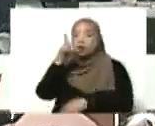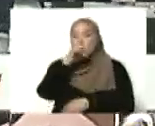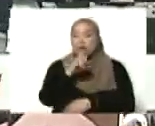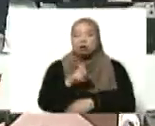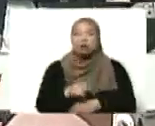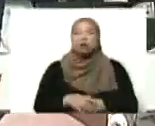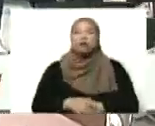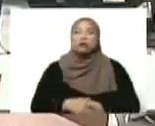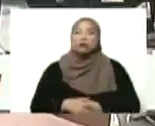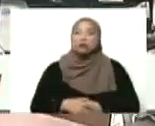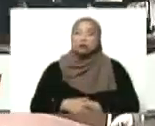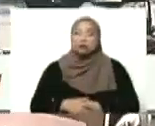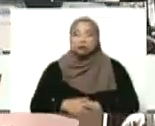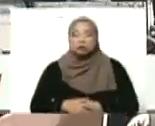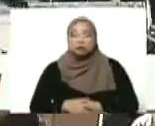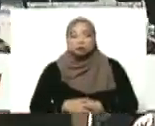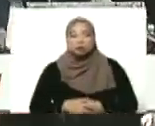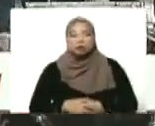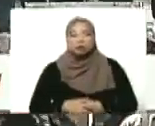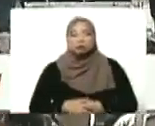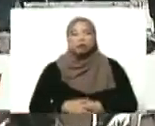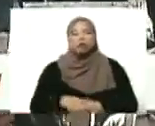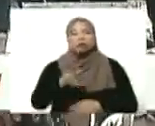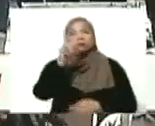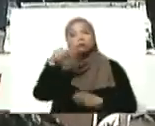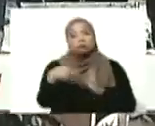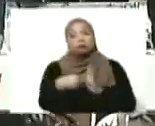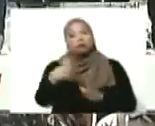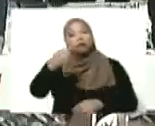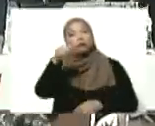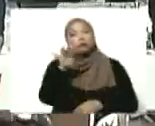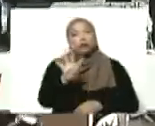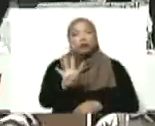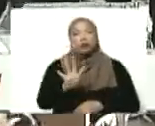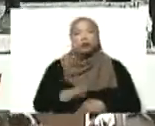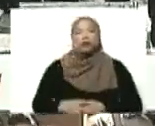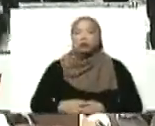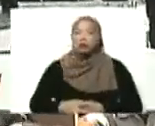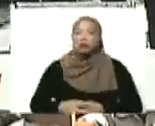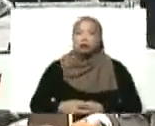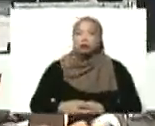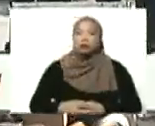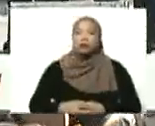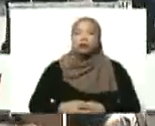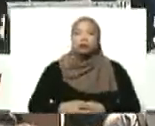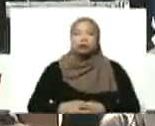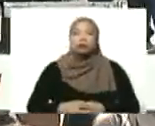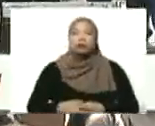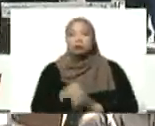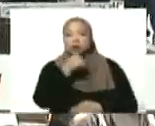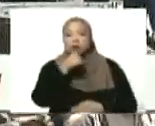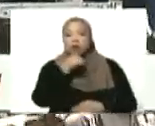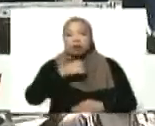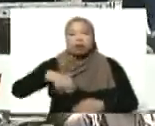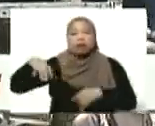de eso, compadre? Hace sería como 2014, 2015. En una calle por allá hicimos una